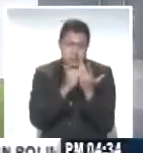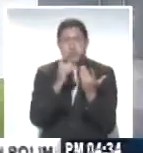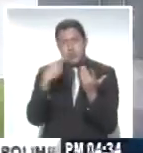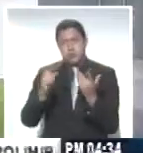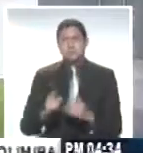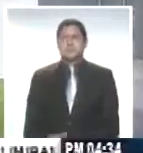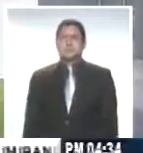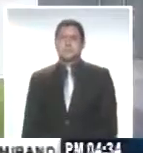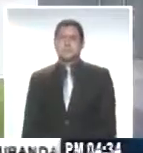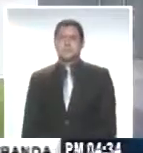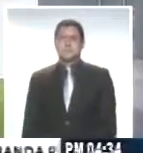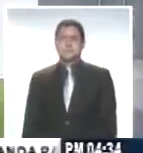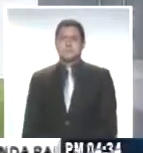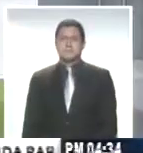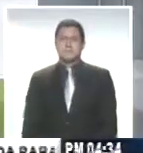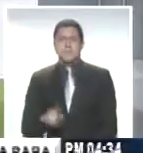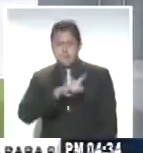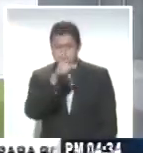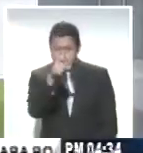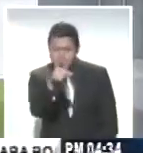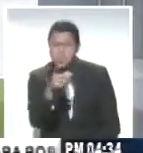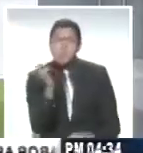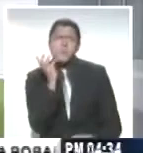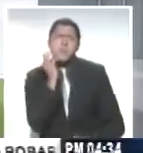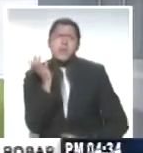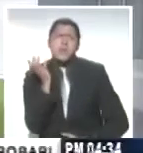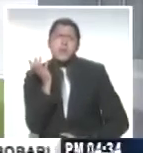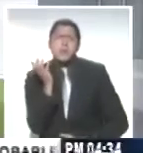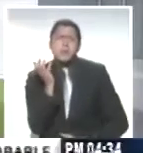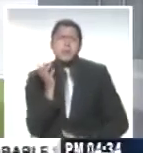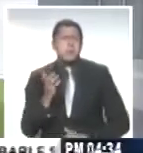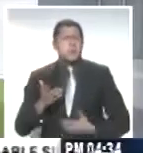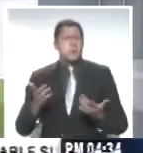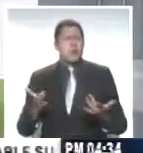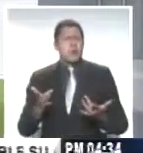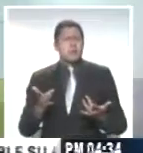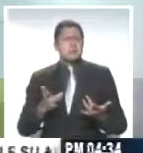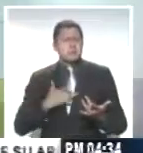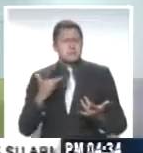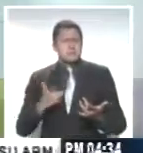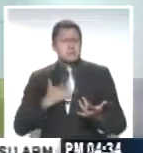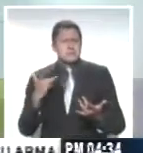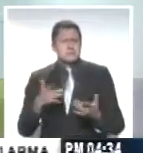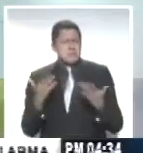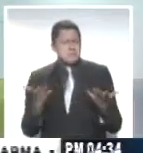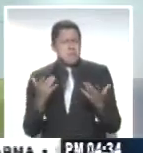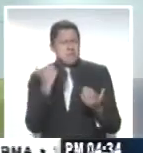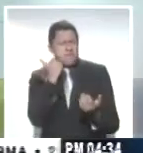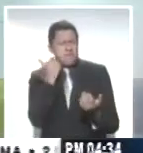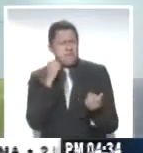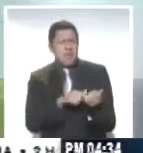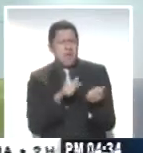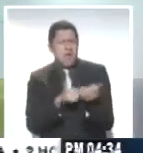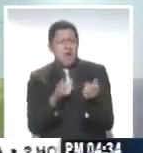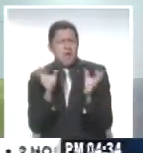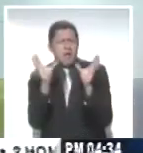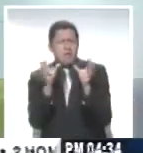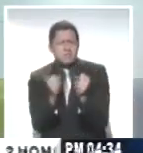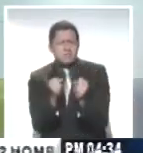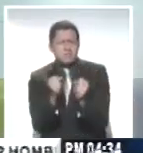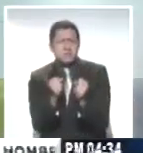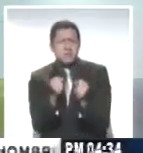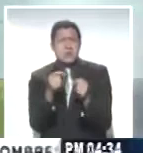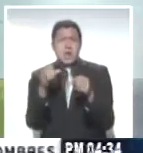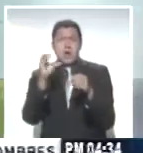la muñeca. Ahora, doctora, ¿cuáles son las causas del síndrome del túnel carpiano? La OIT,